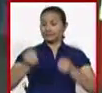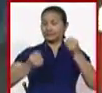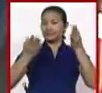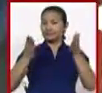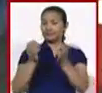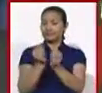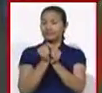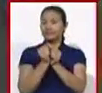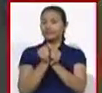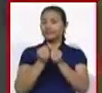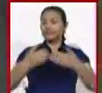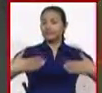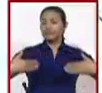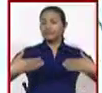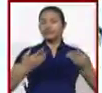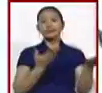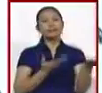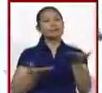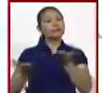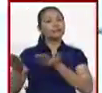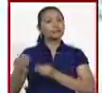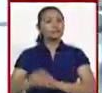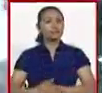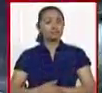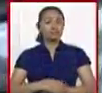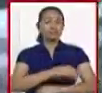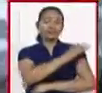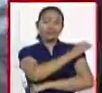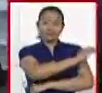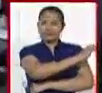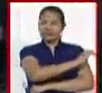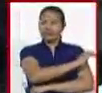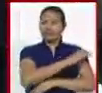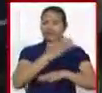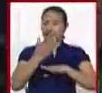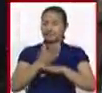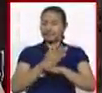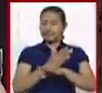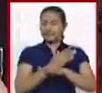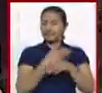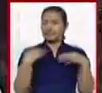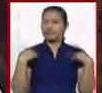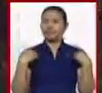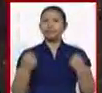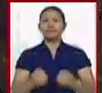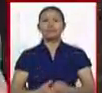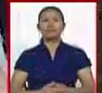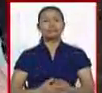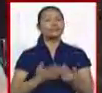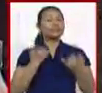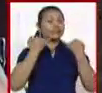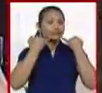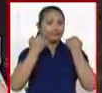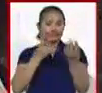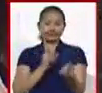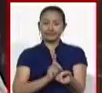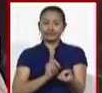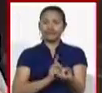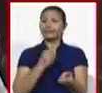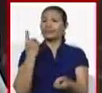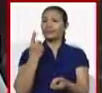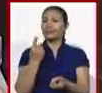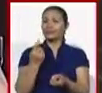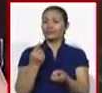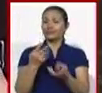y acompañante del minibús fueron trasladados hasta Trauma Clinic, donde se recuperan de los golpes que sufrieron. Tenemos el informe médico que está